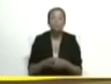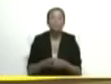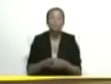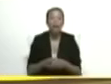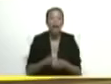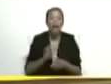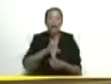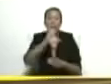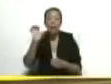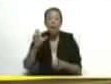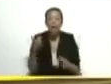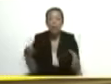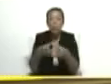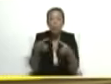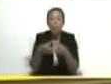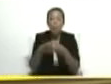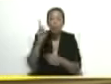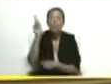La Cámara de Diputados